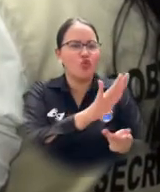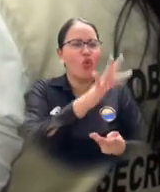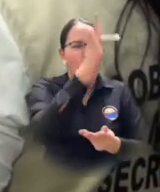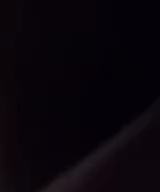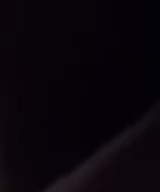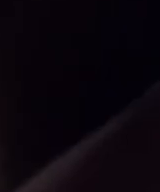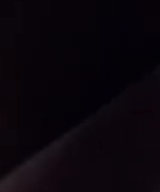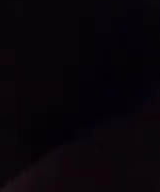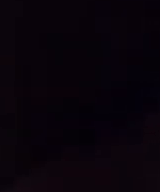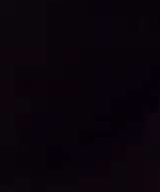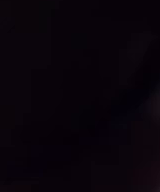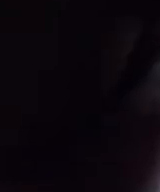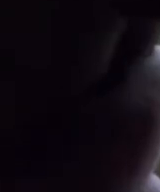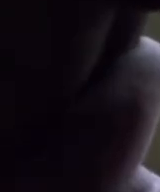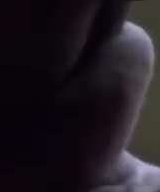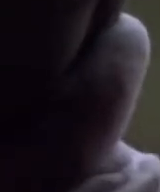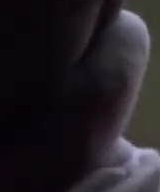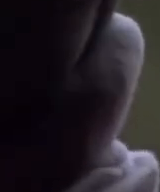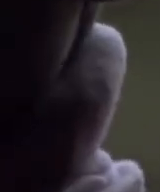comunidad en general.